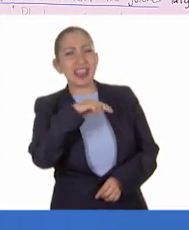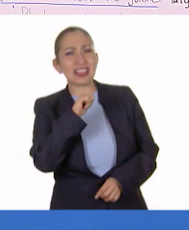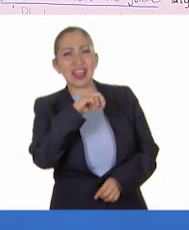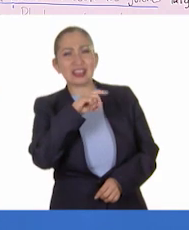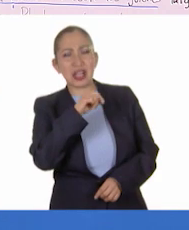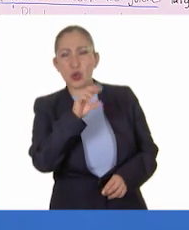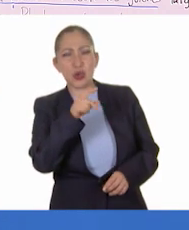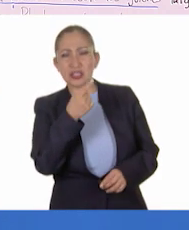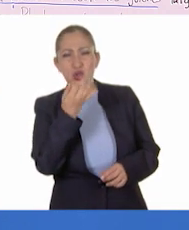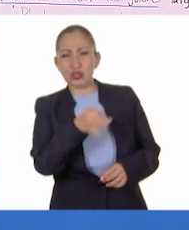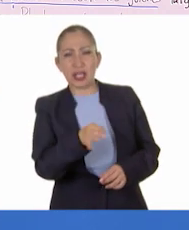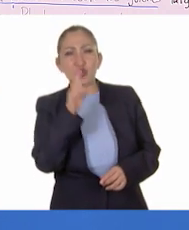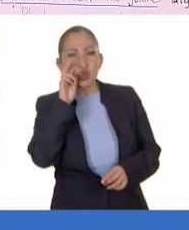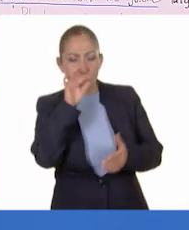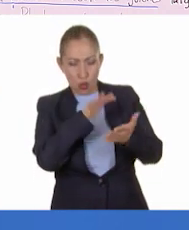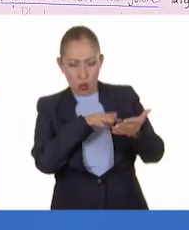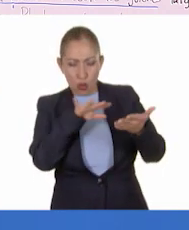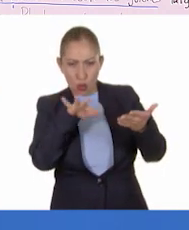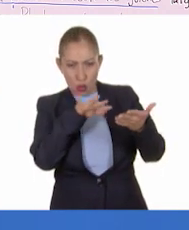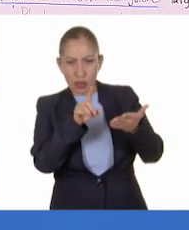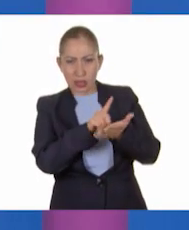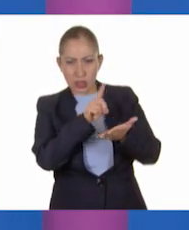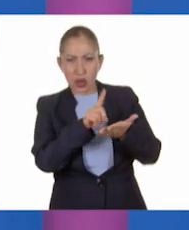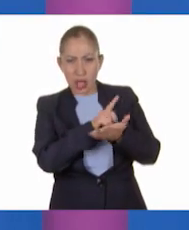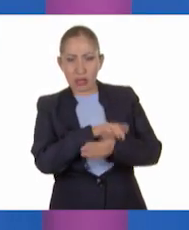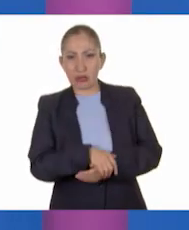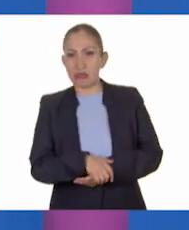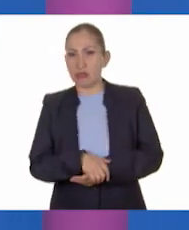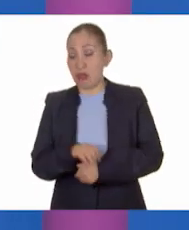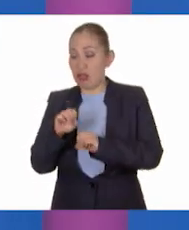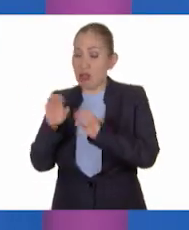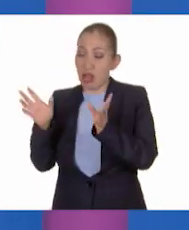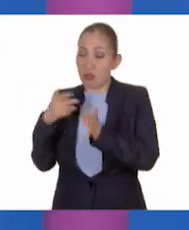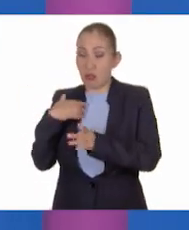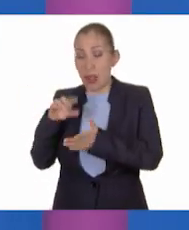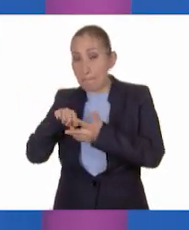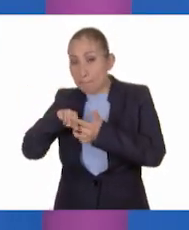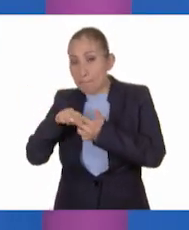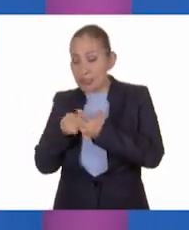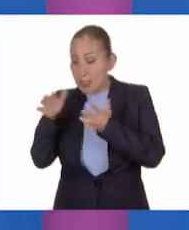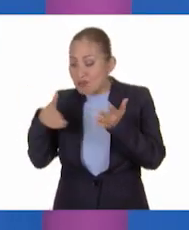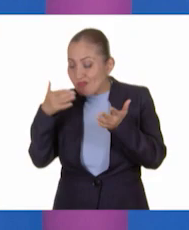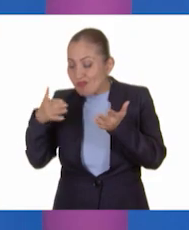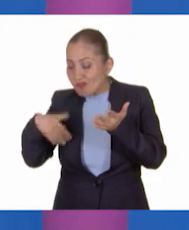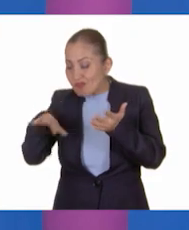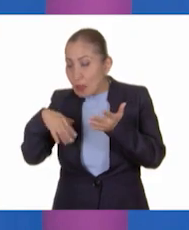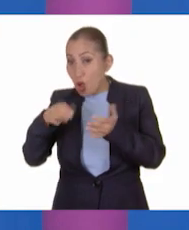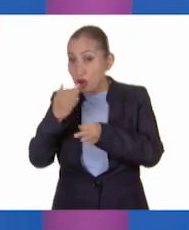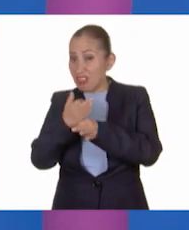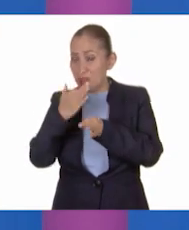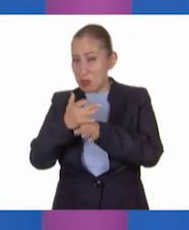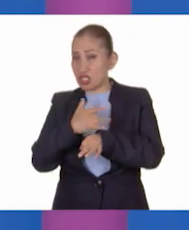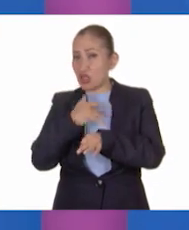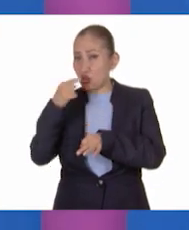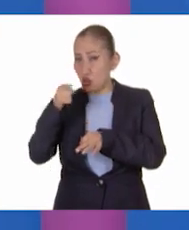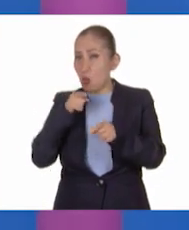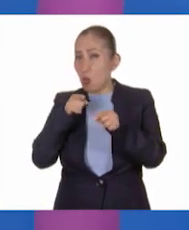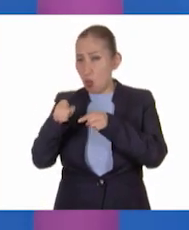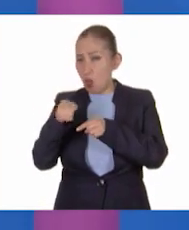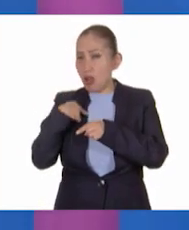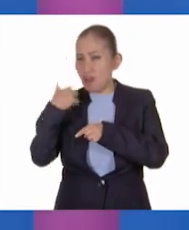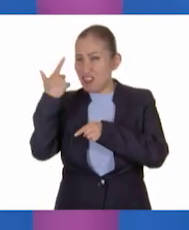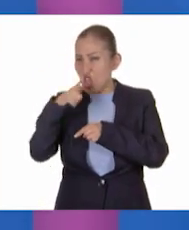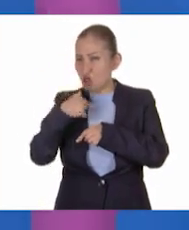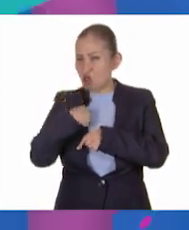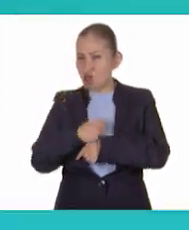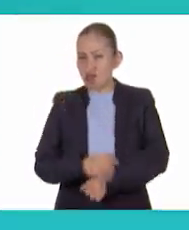grosería. ¿Por qué no lo buscas en el diccionario? Por supuesto, Gaby, lo voy a empezar a buscar ahora mismo, porque siento que me acabas de decir cosas